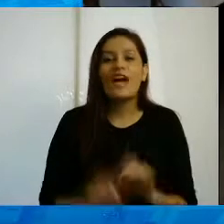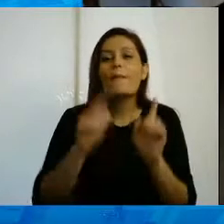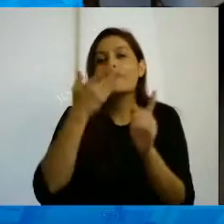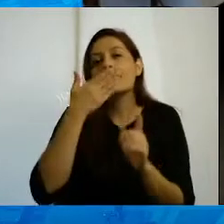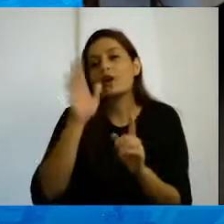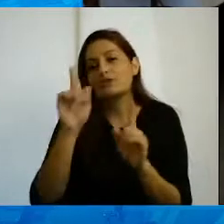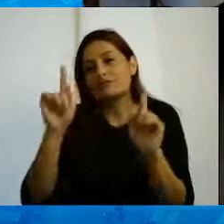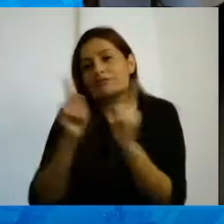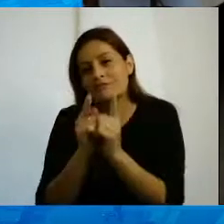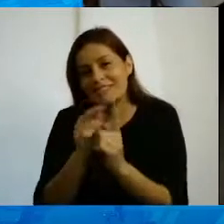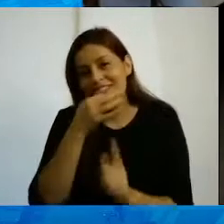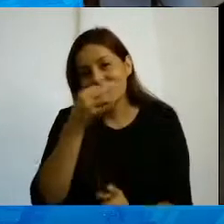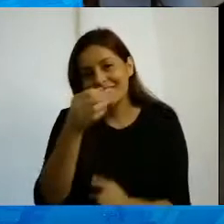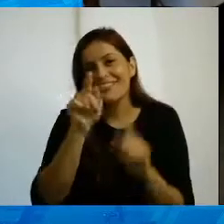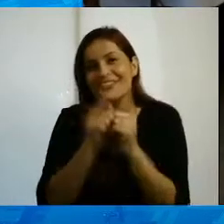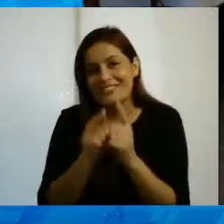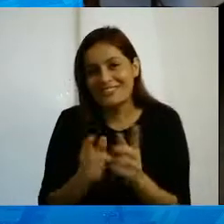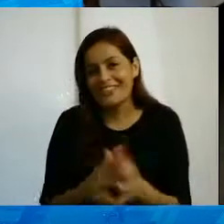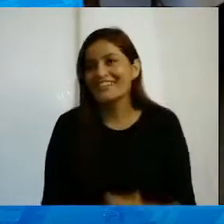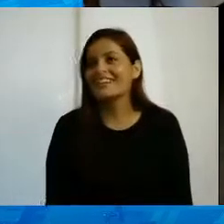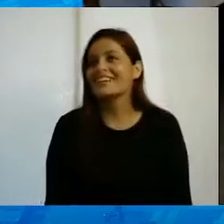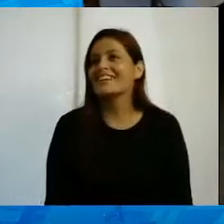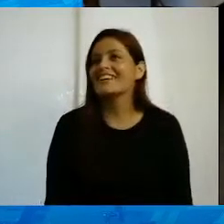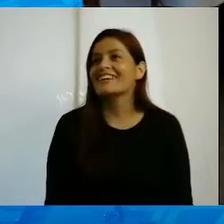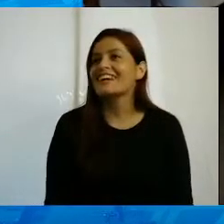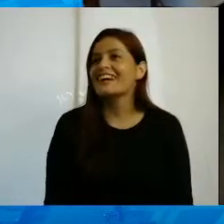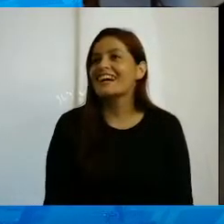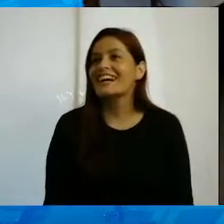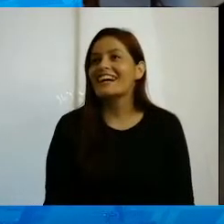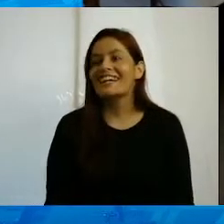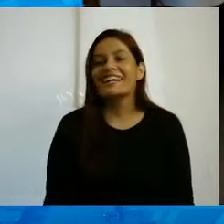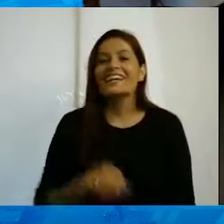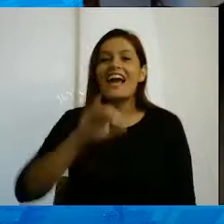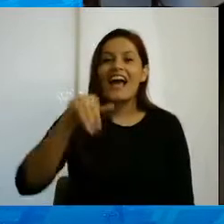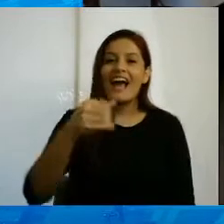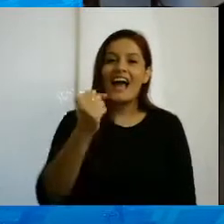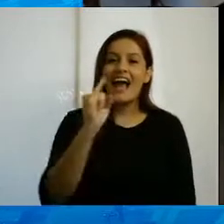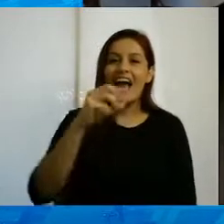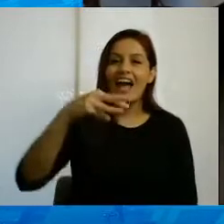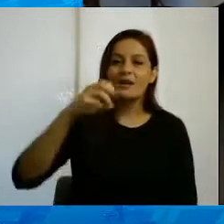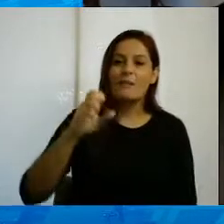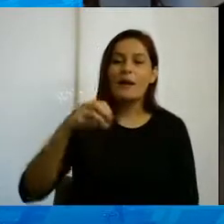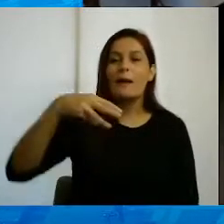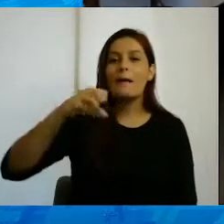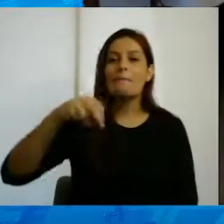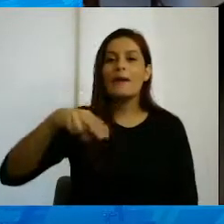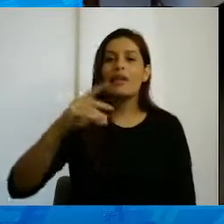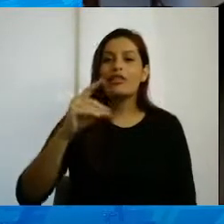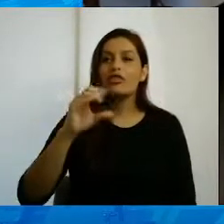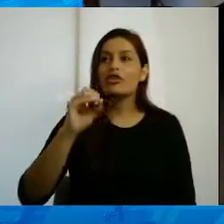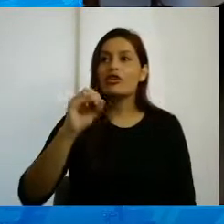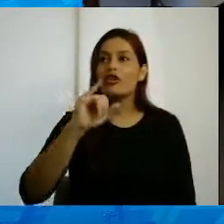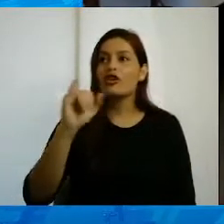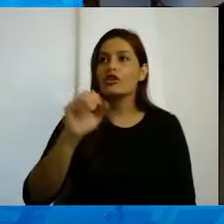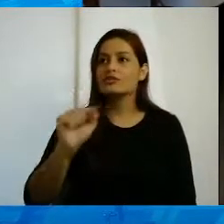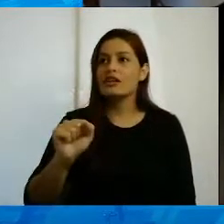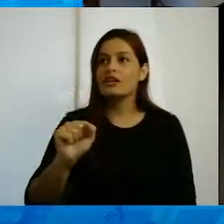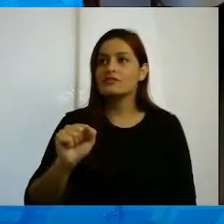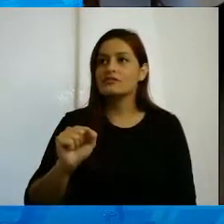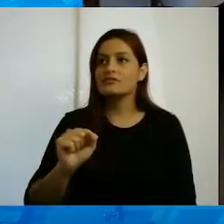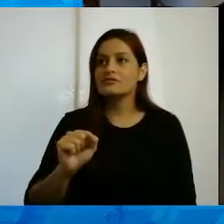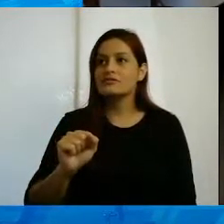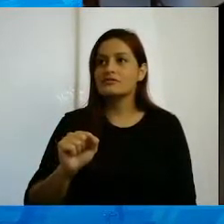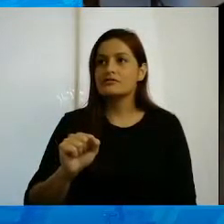Tema del agua. Mi nombre es Jaime Mendoza, soy presidente de la Comisión Salud y en punto vario, concejal, le voy a hacer algunas consultas.